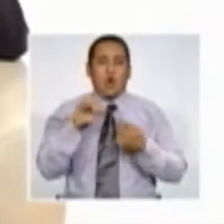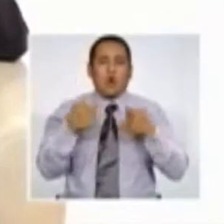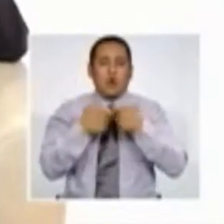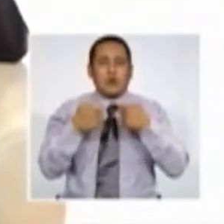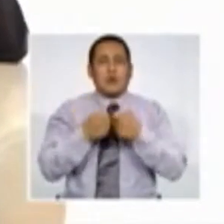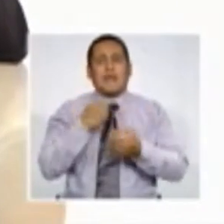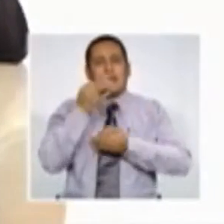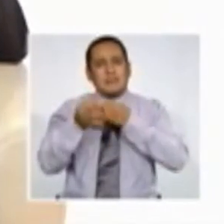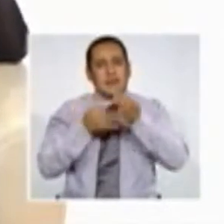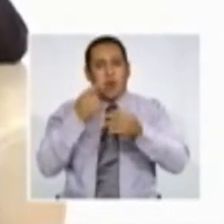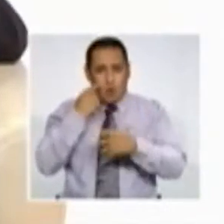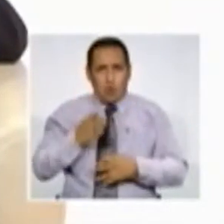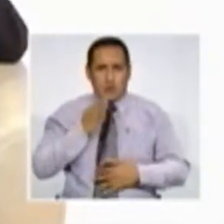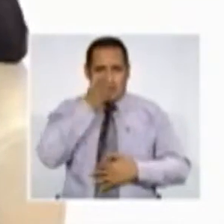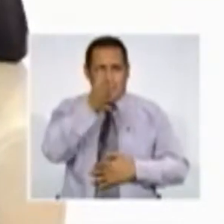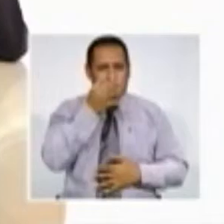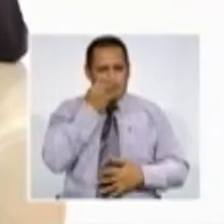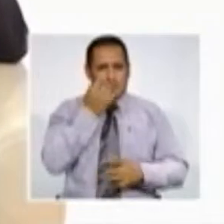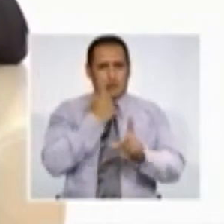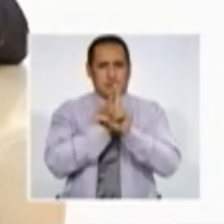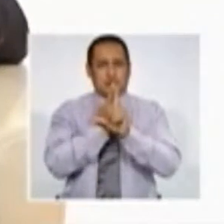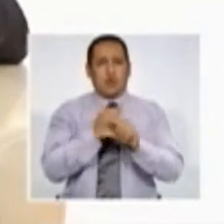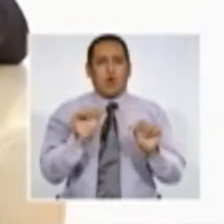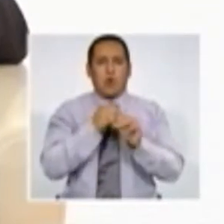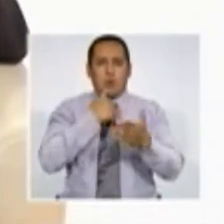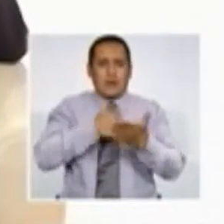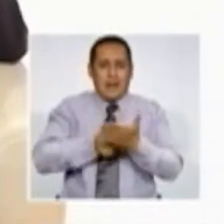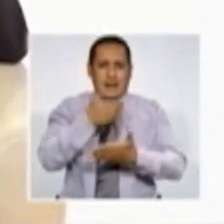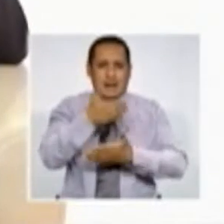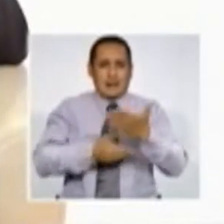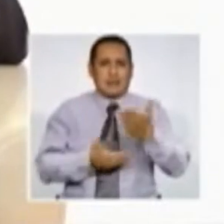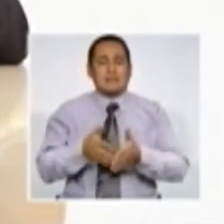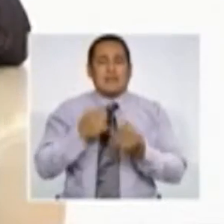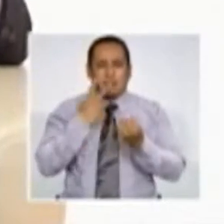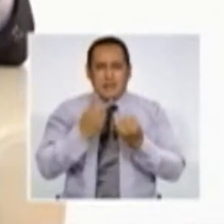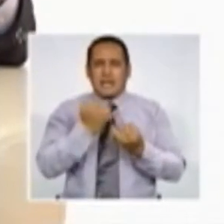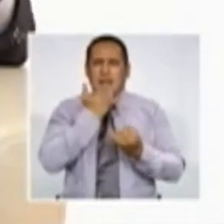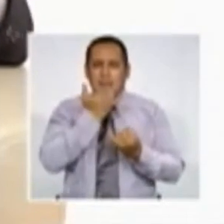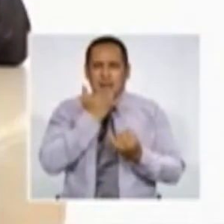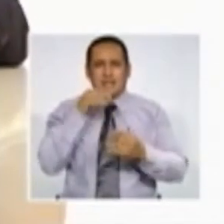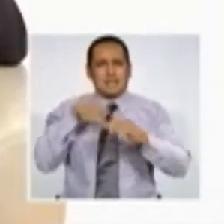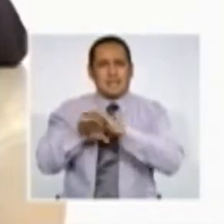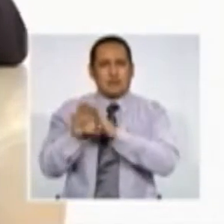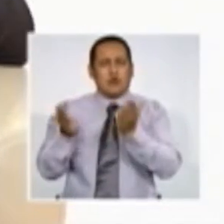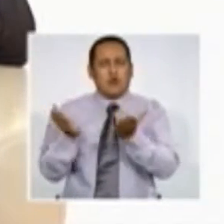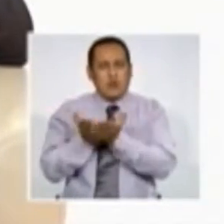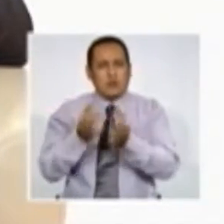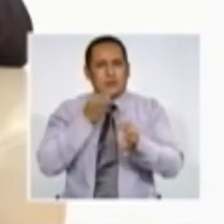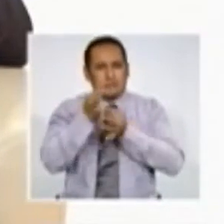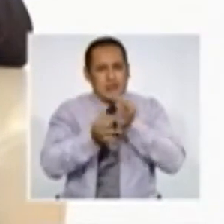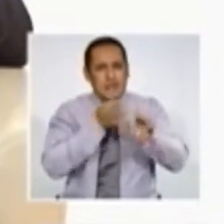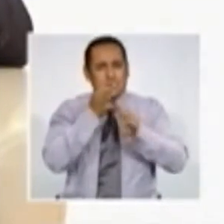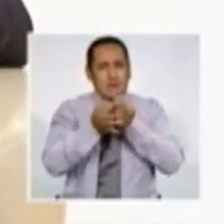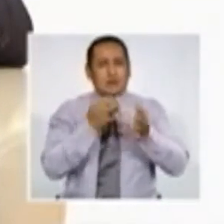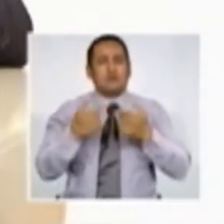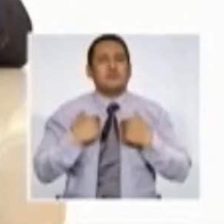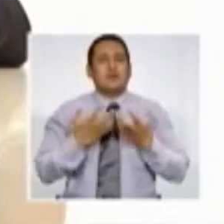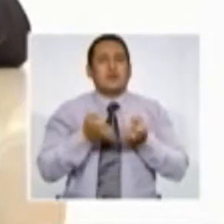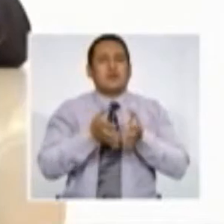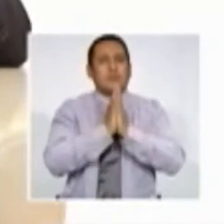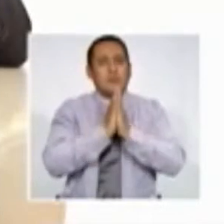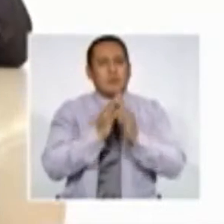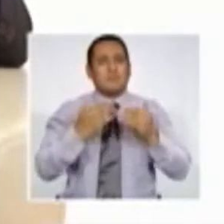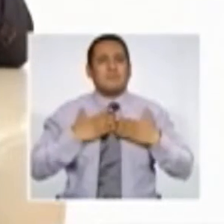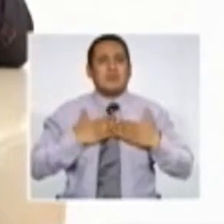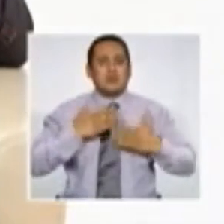un correo a INDECOPI, decir, o acercarse a INDECOPI o mandar una carta, decir, ¿sabe que está sucediendo esto en el colegio?